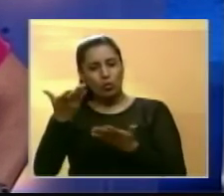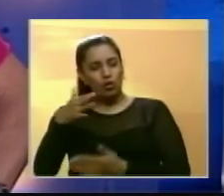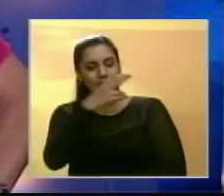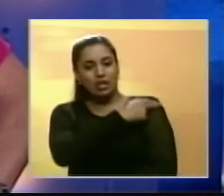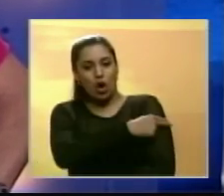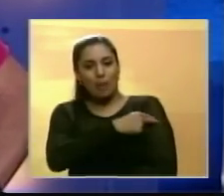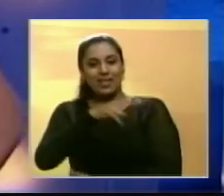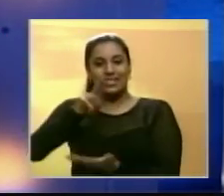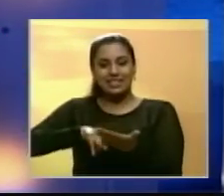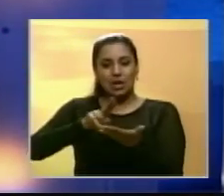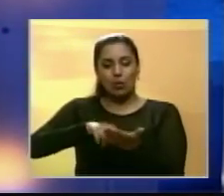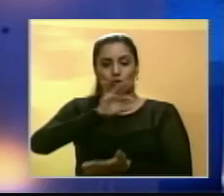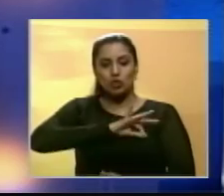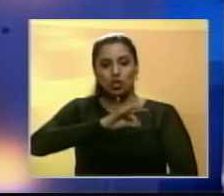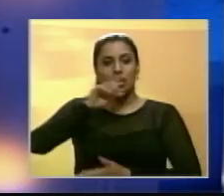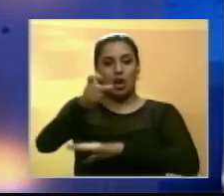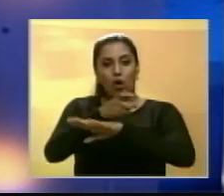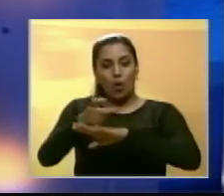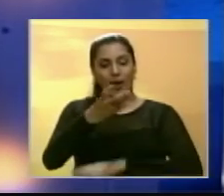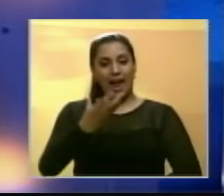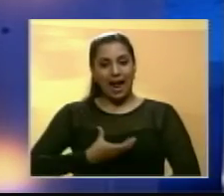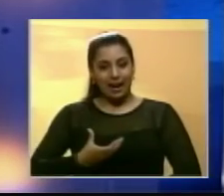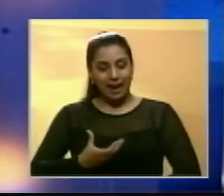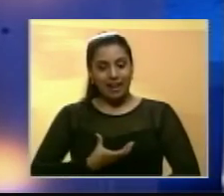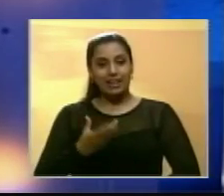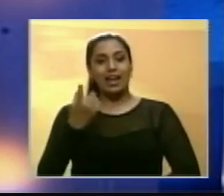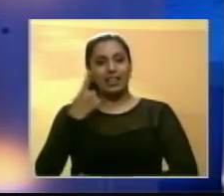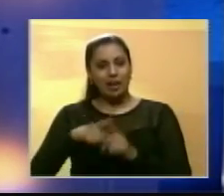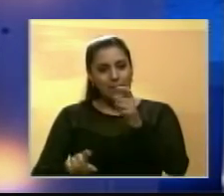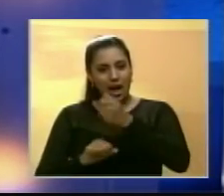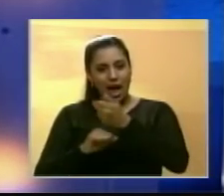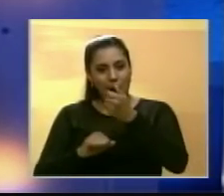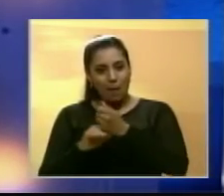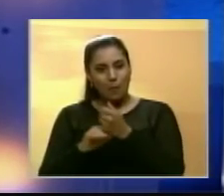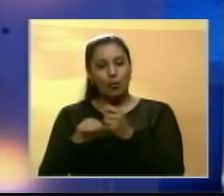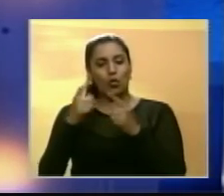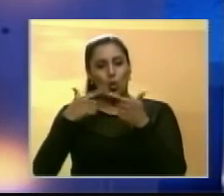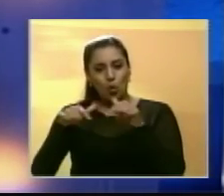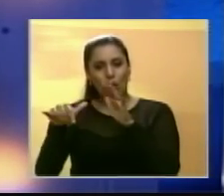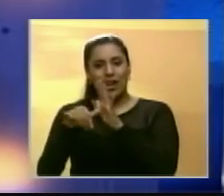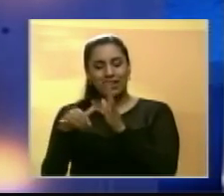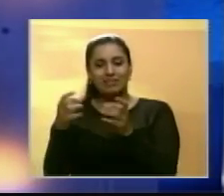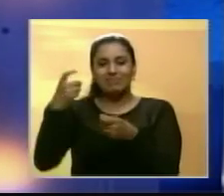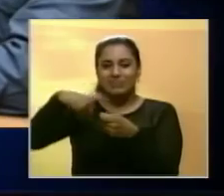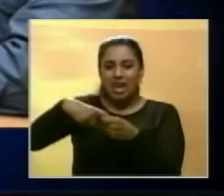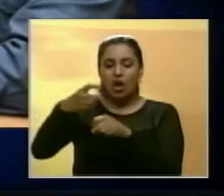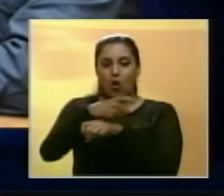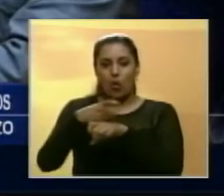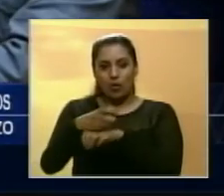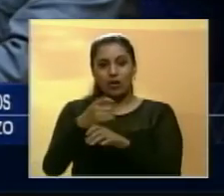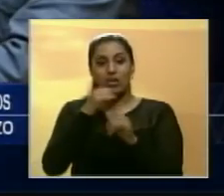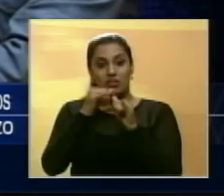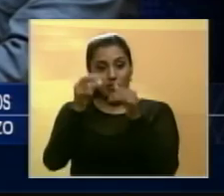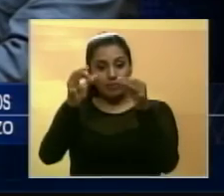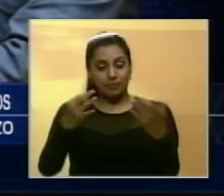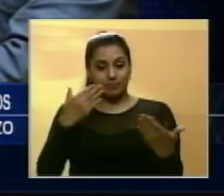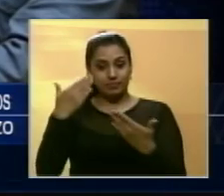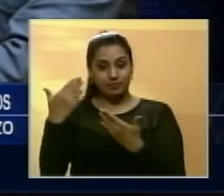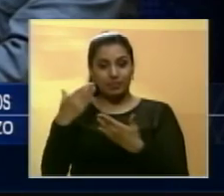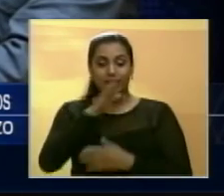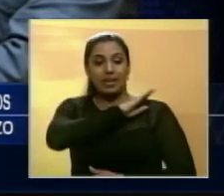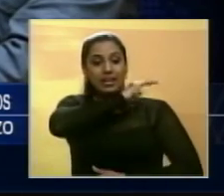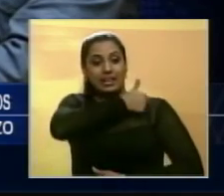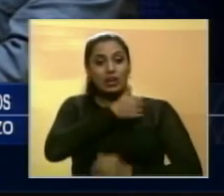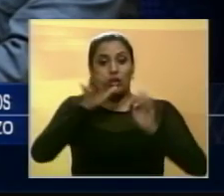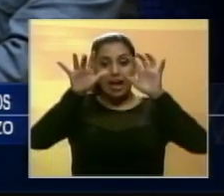ambulatoria, seguros sociales, gobernaciones, alcaldías, unidades de apoyo de entes del Estado. La información fue dada a conocer por el